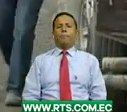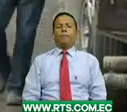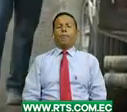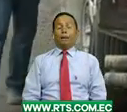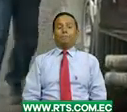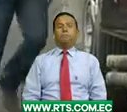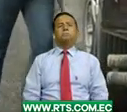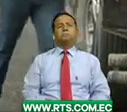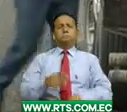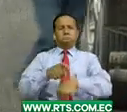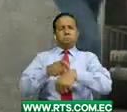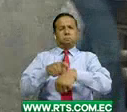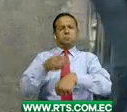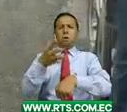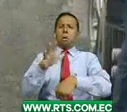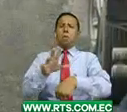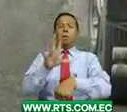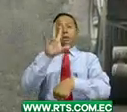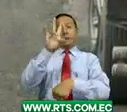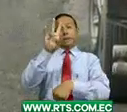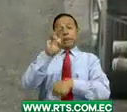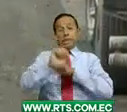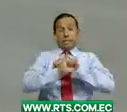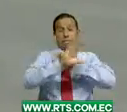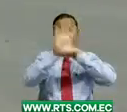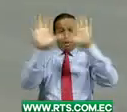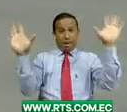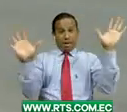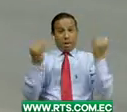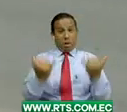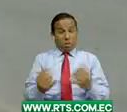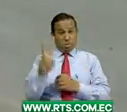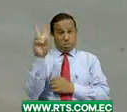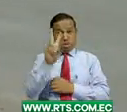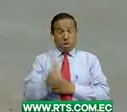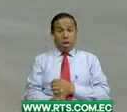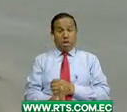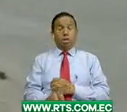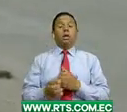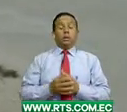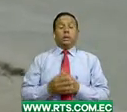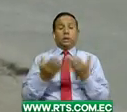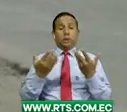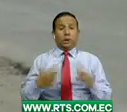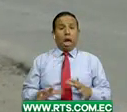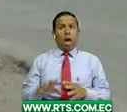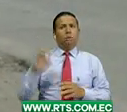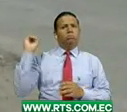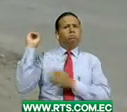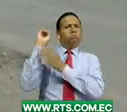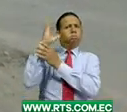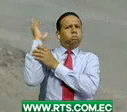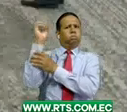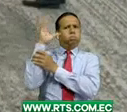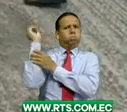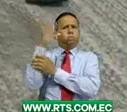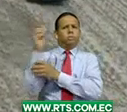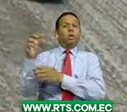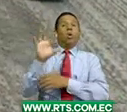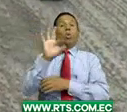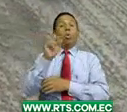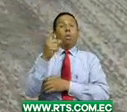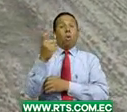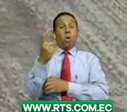Eran cerca de las 7 de la mañana de este viernes cuando una llamada de emergencia alertó a los funcionarios del EQ 911 de la ciudad